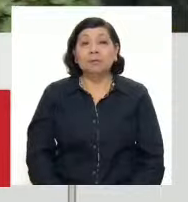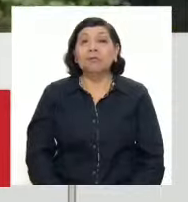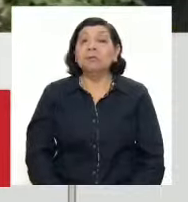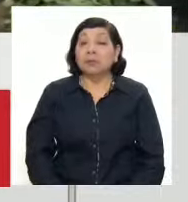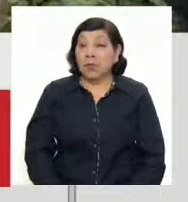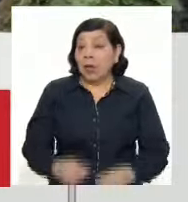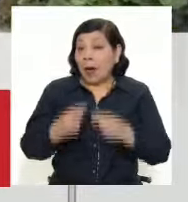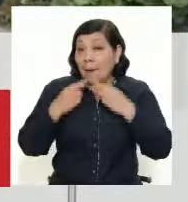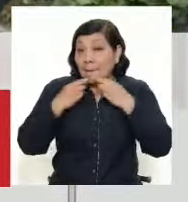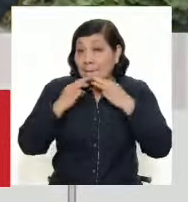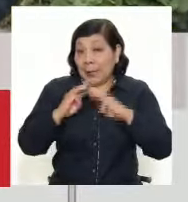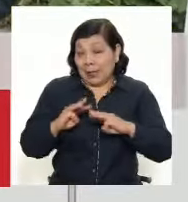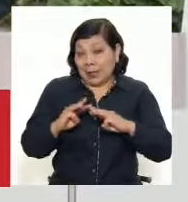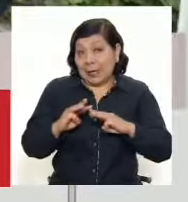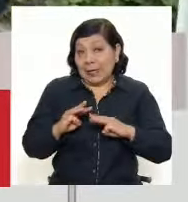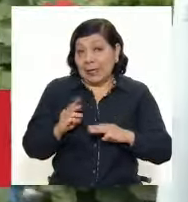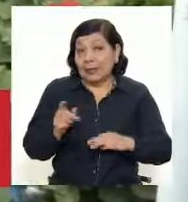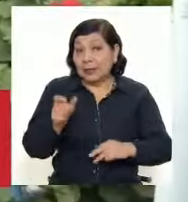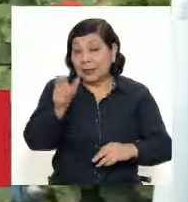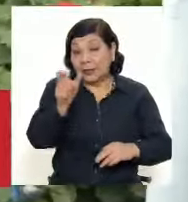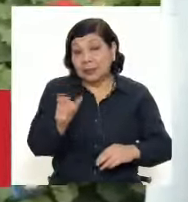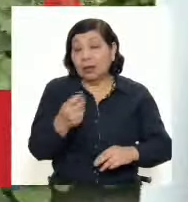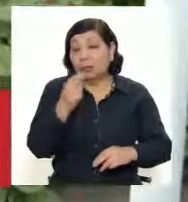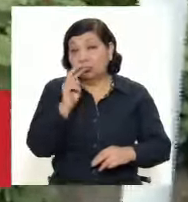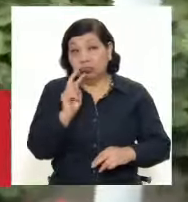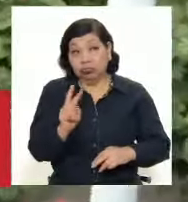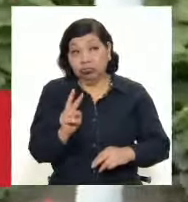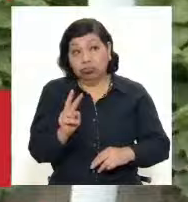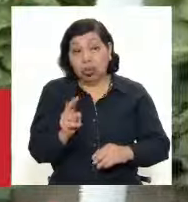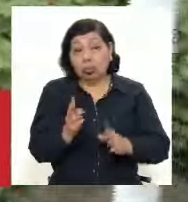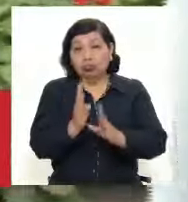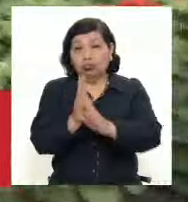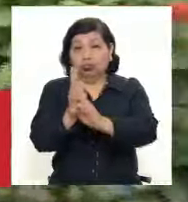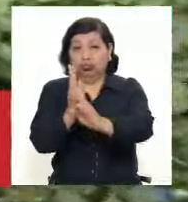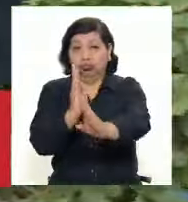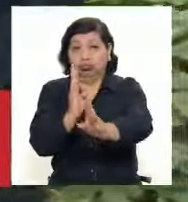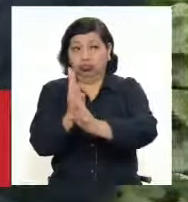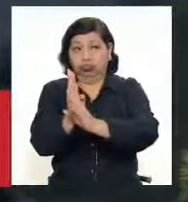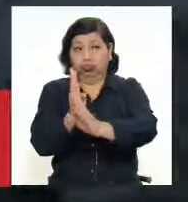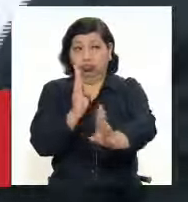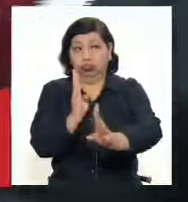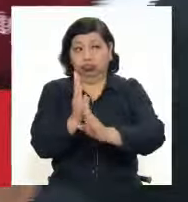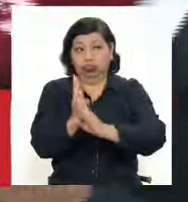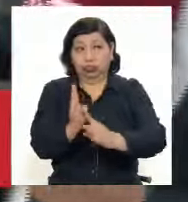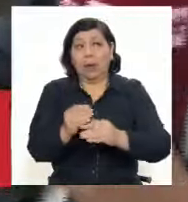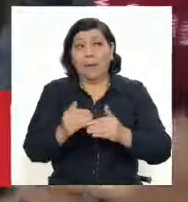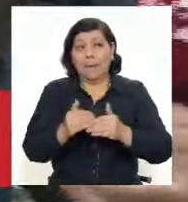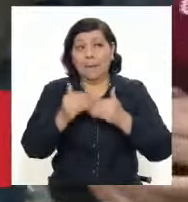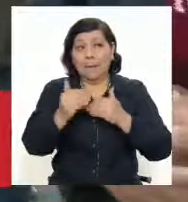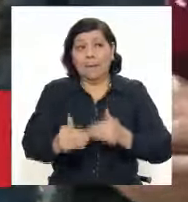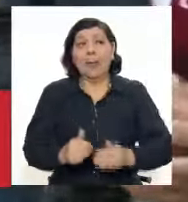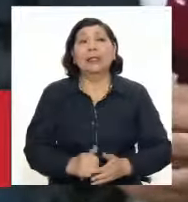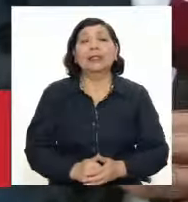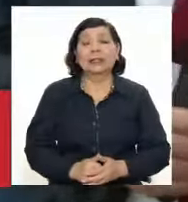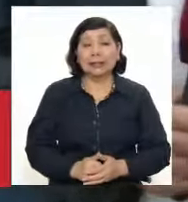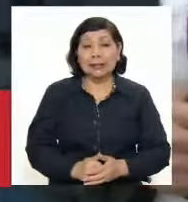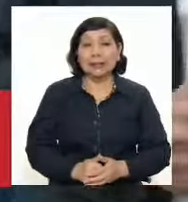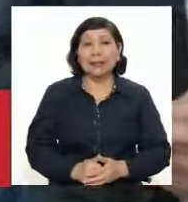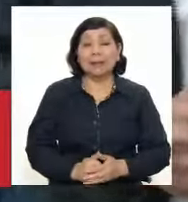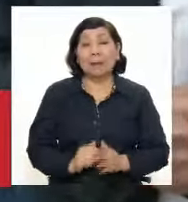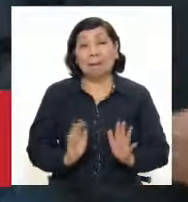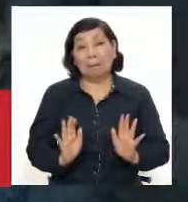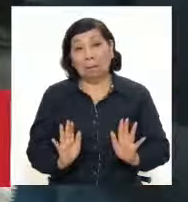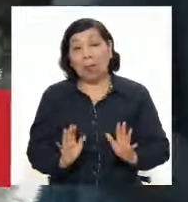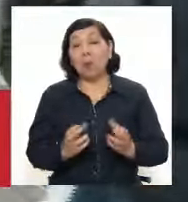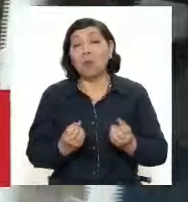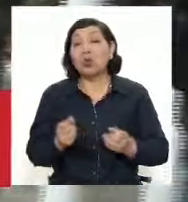Son los mensajes que tenemos, compañeras. Hemos visto de que las colas ya se están ampliando, nos